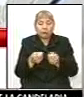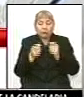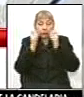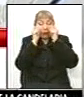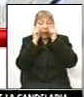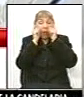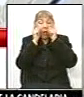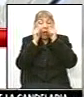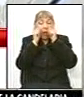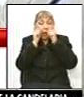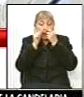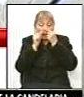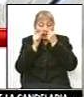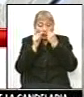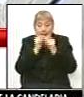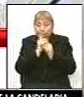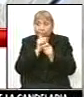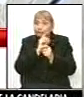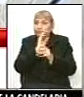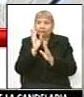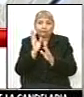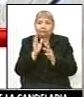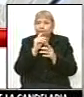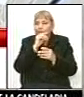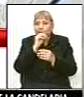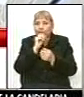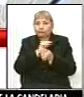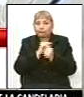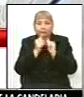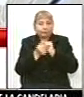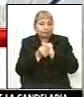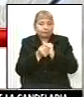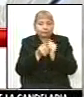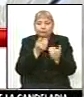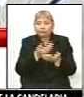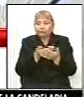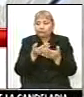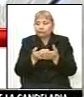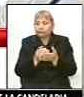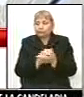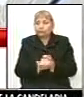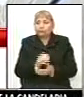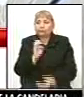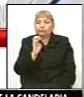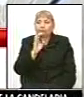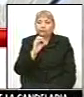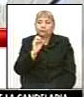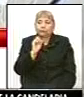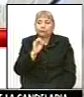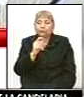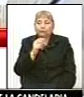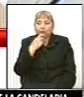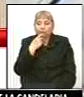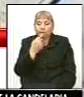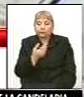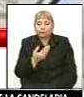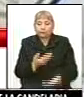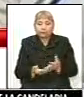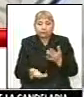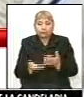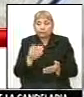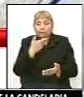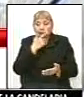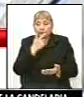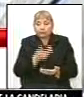que son irreversibles desde un punto de vista de protección de ecosistemas, de biodiversidad, contaminación de